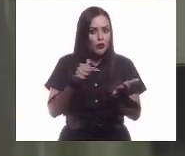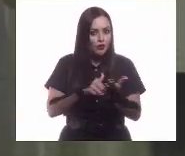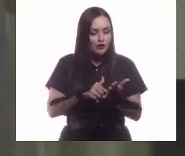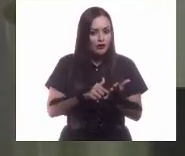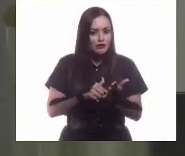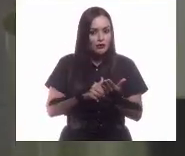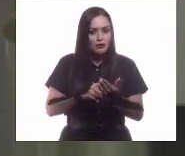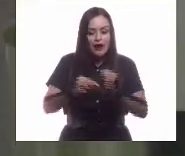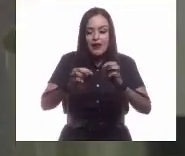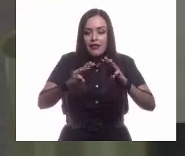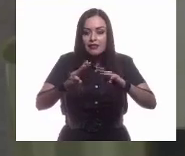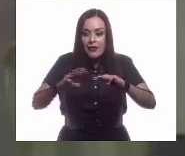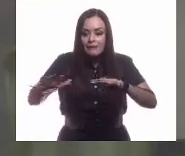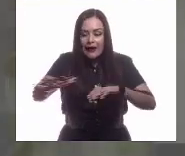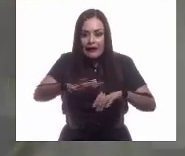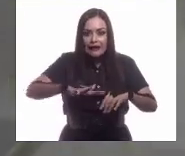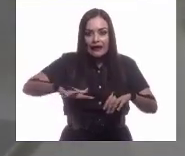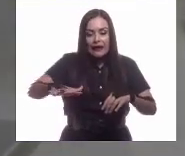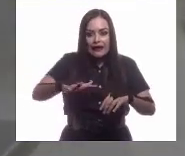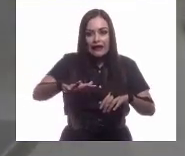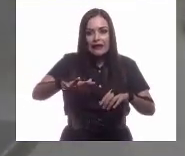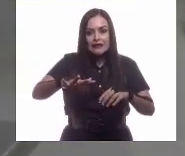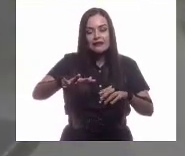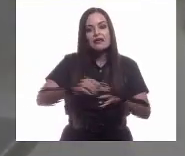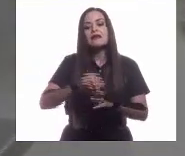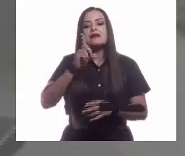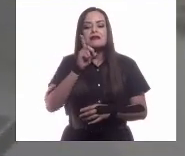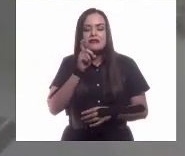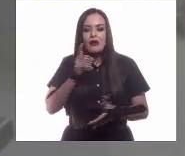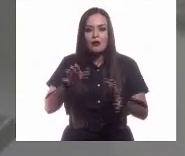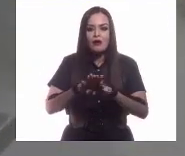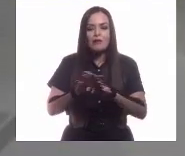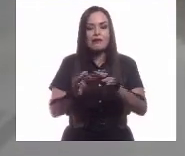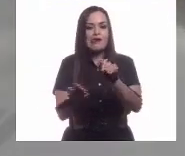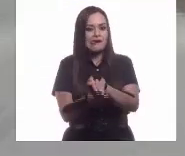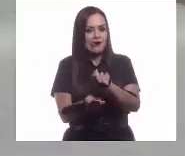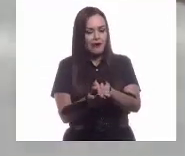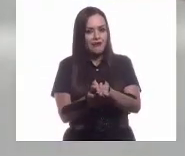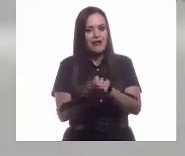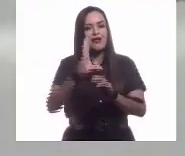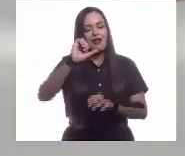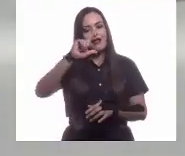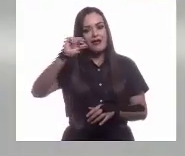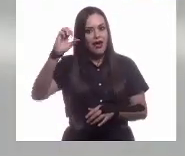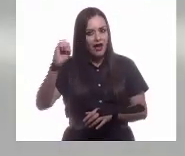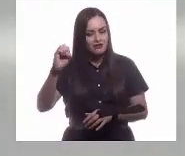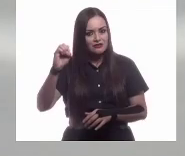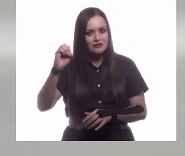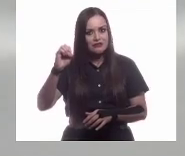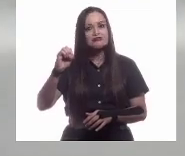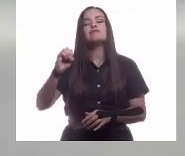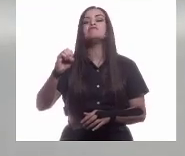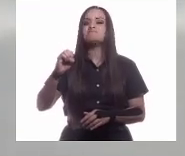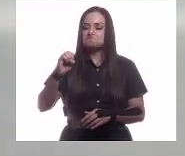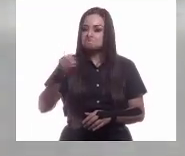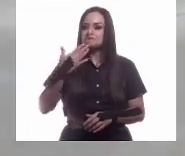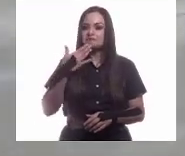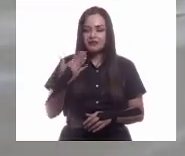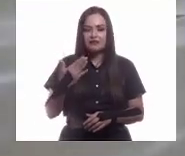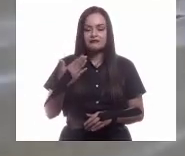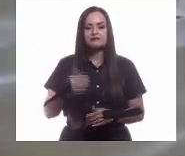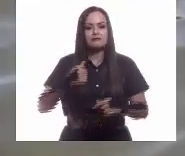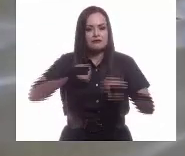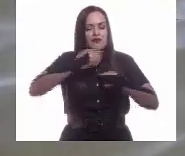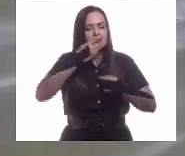agua certificados para el cultivo y la extracción de moluscos como la almeja, como el callo de hacha, como el ostión. Destaco un